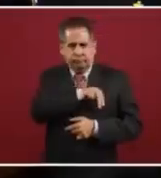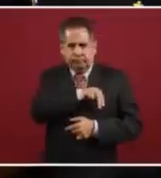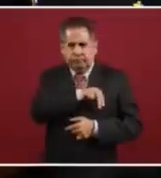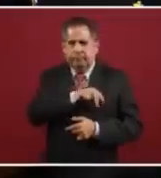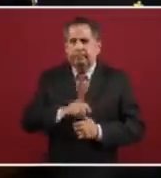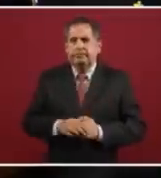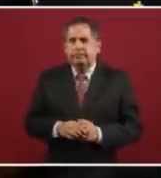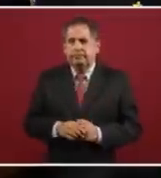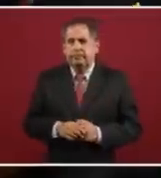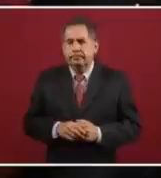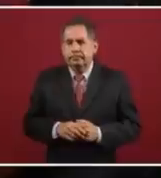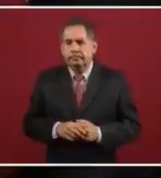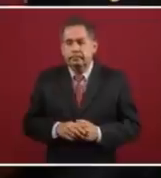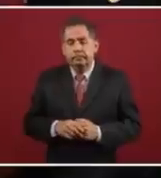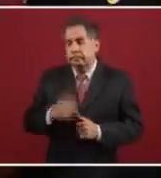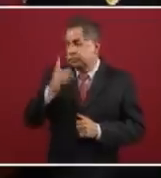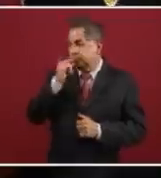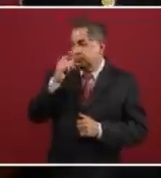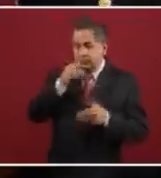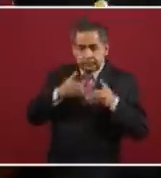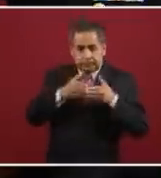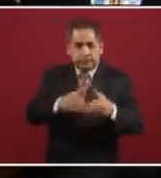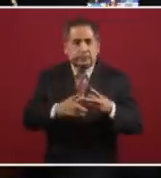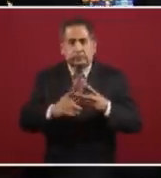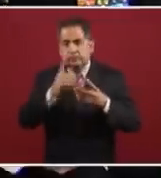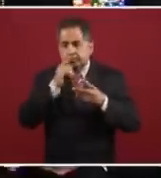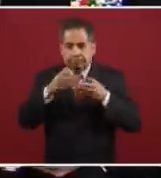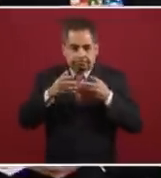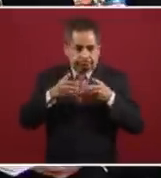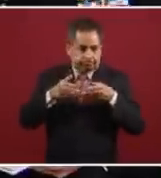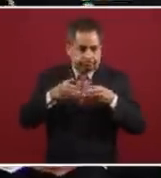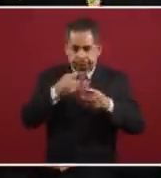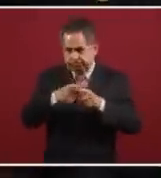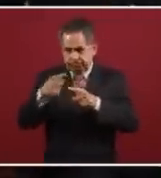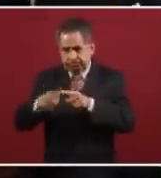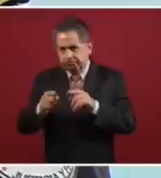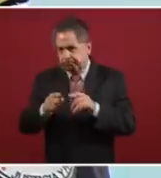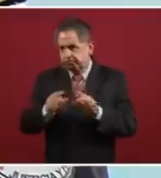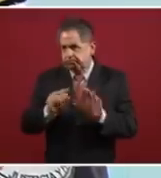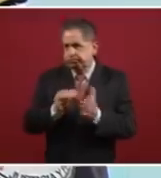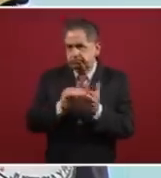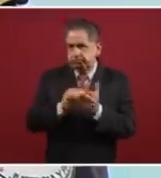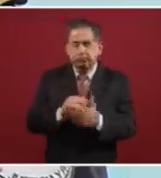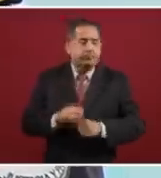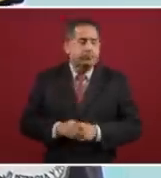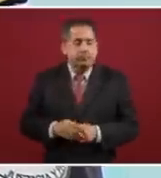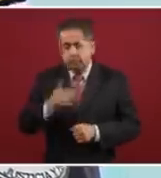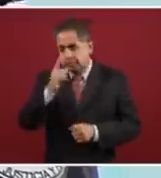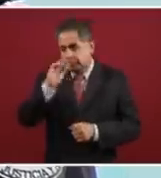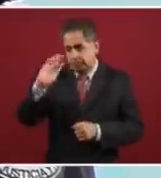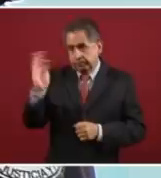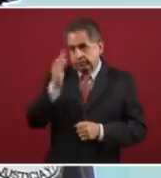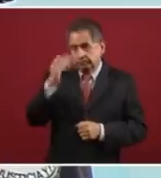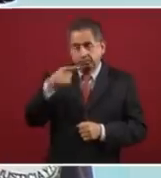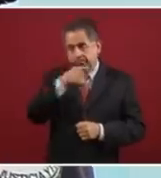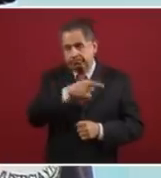efectivos de Policía Militar y Policía Naval se han mantenido. El efectivo de Policía Federal es el que